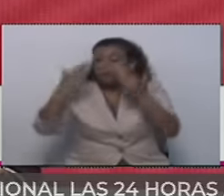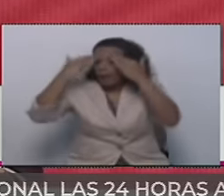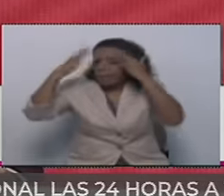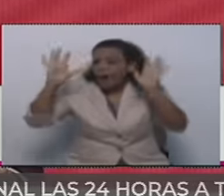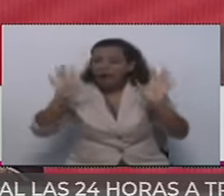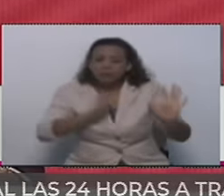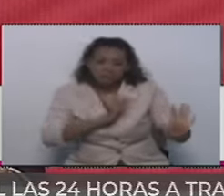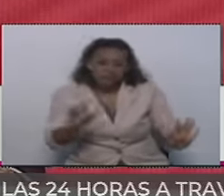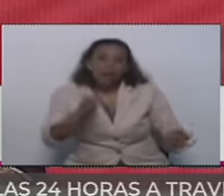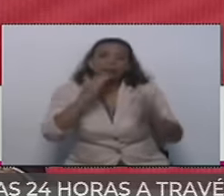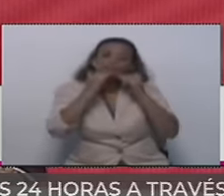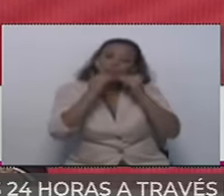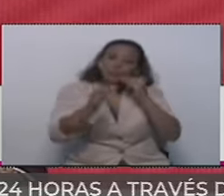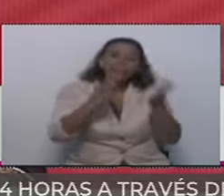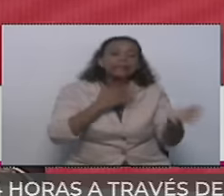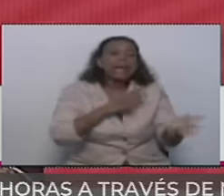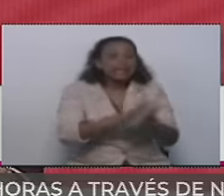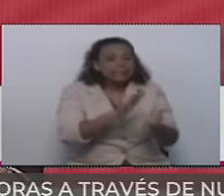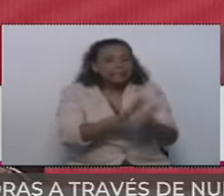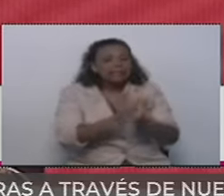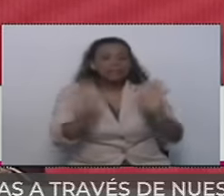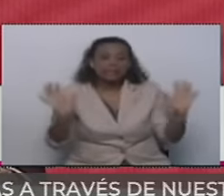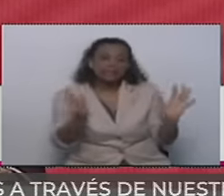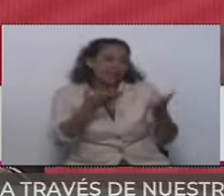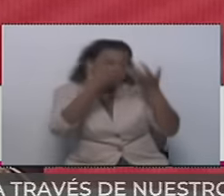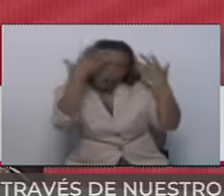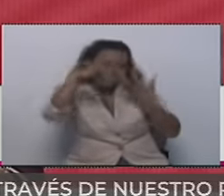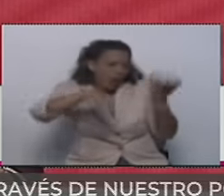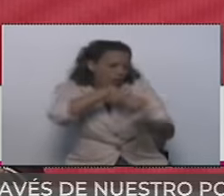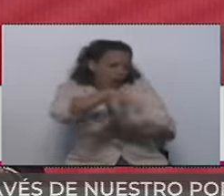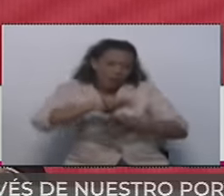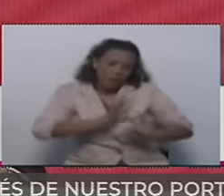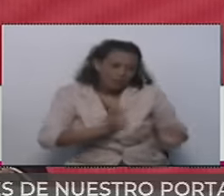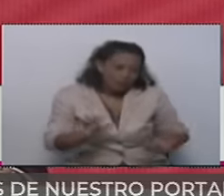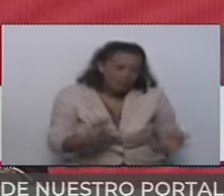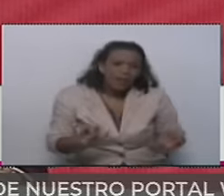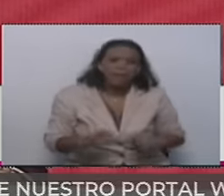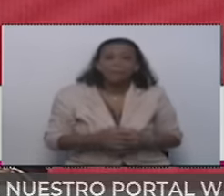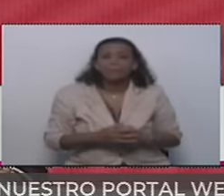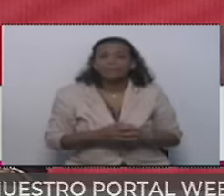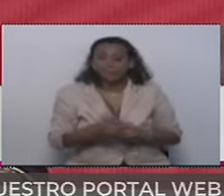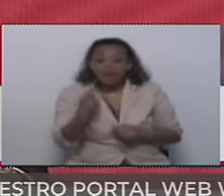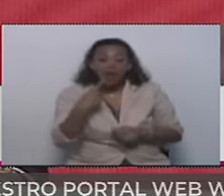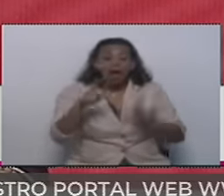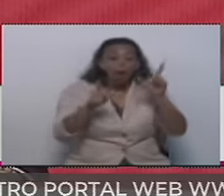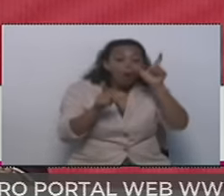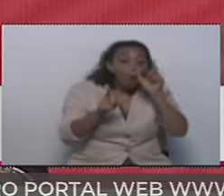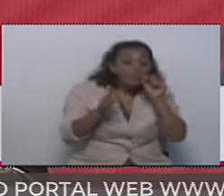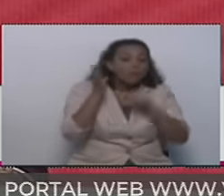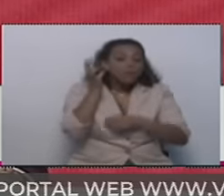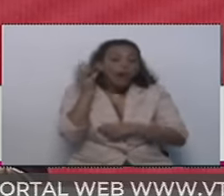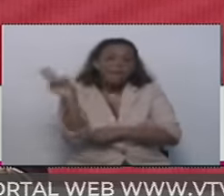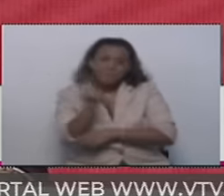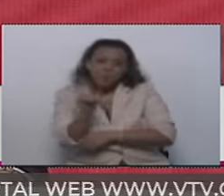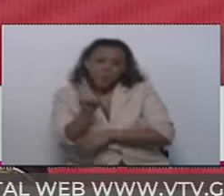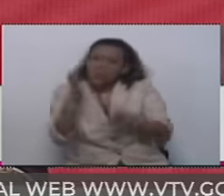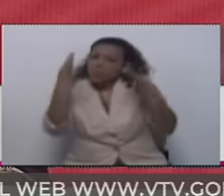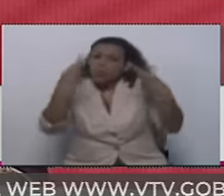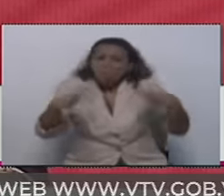y debemos superarlas por siempre, porque los venezolanos y las venezolanas, es